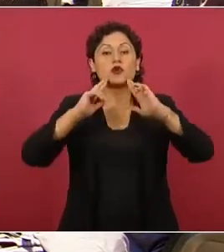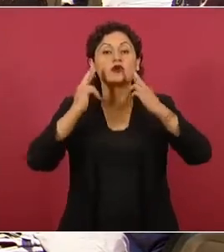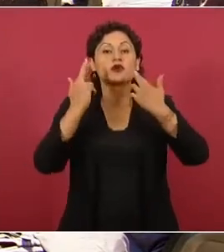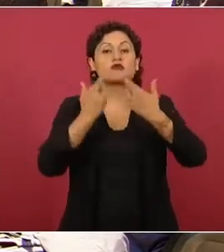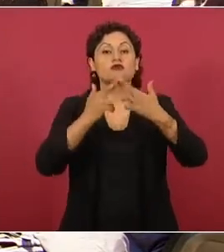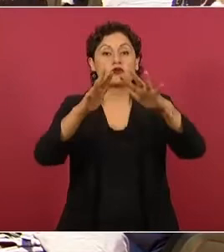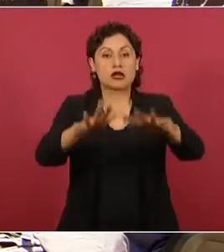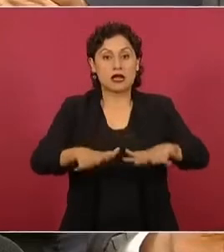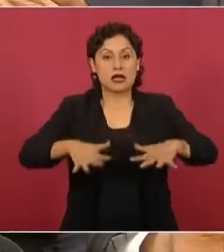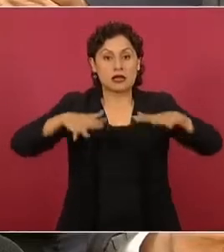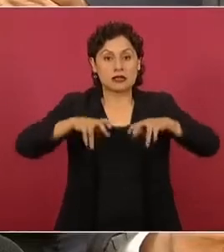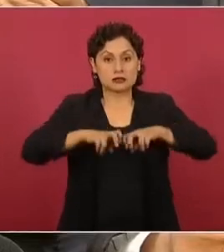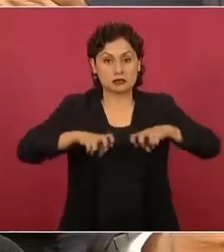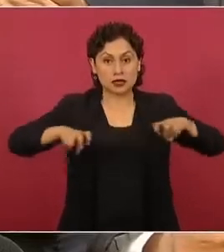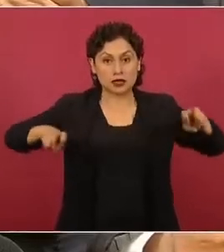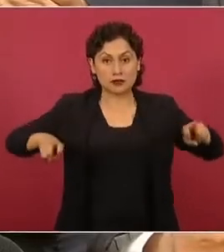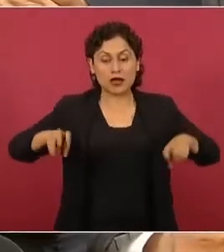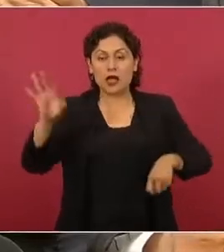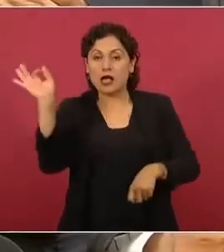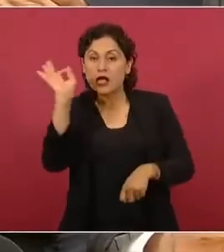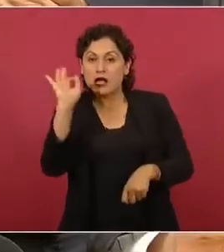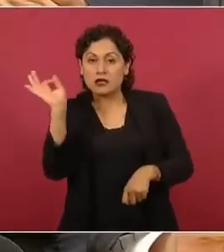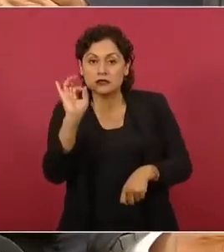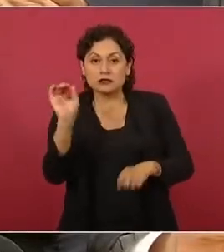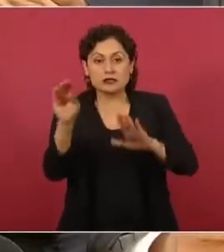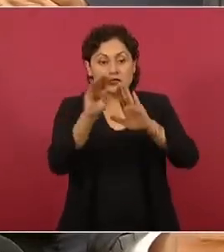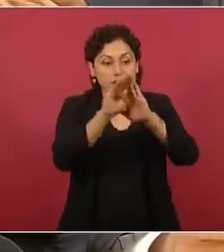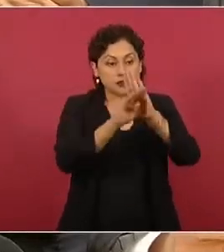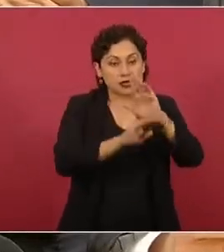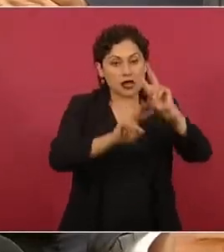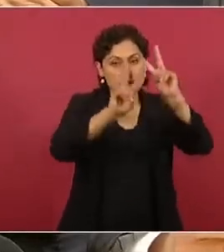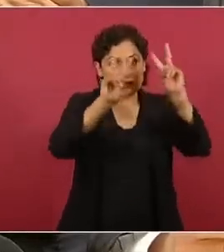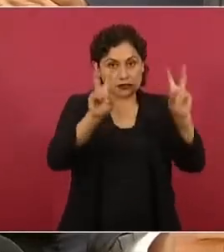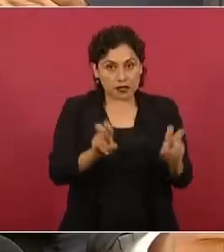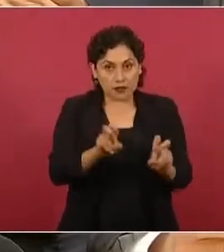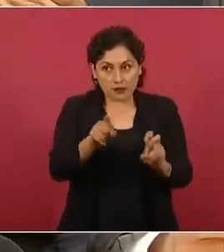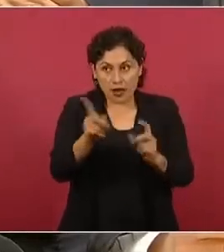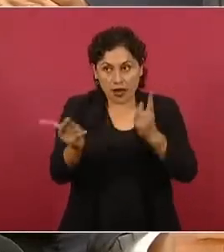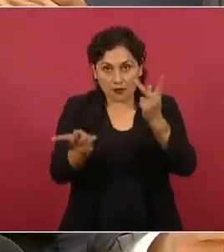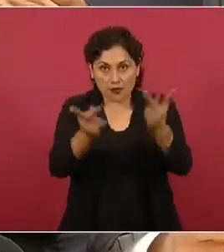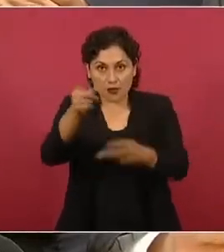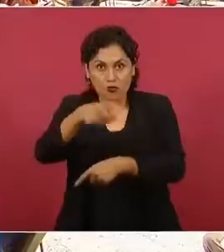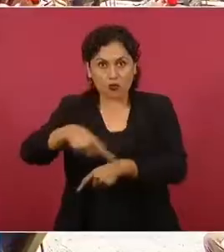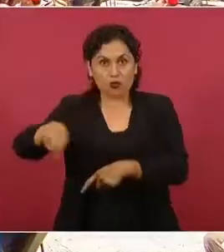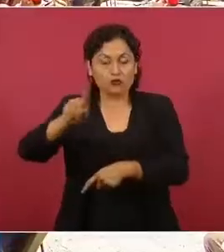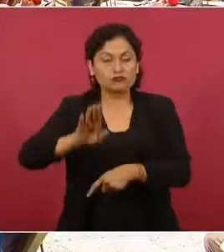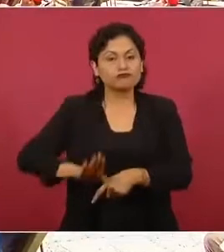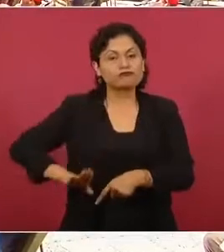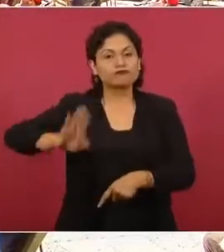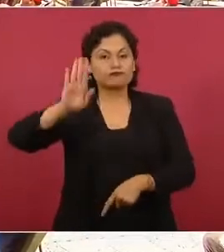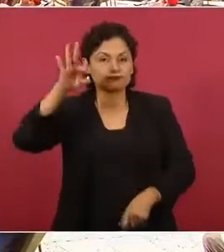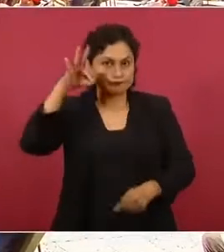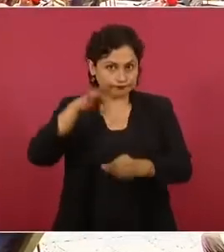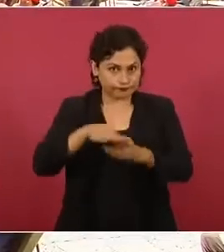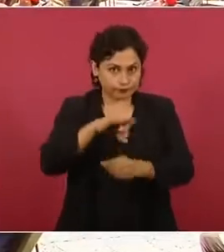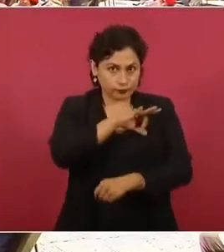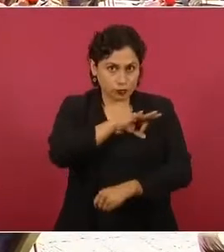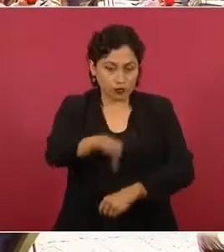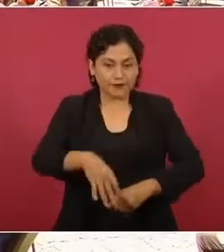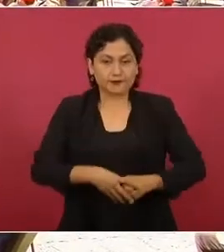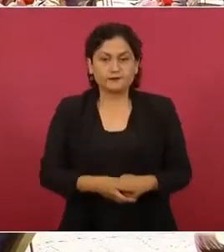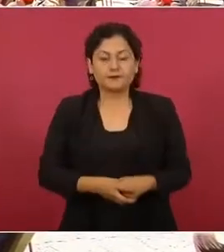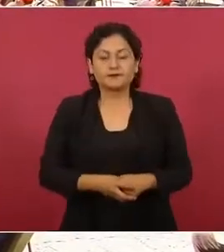en los puntos que se requiera su aprobación se sirvan manifestando, levantando la mano. Gracias,